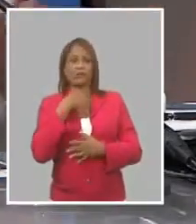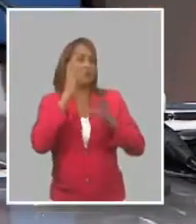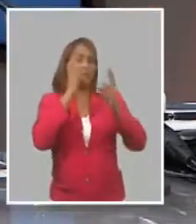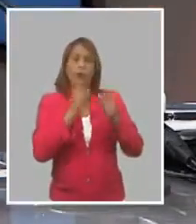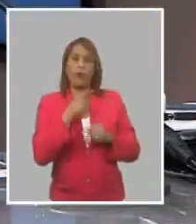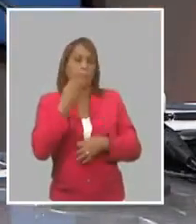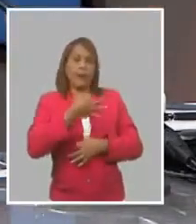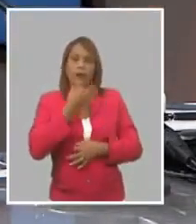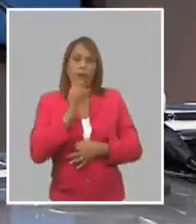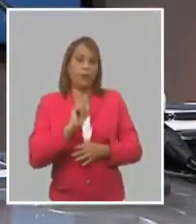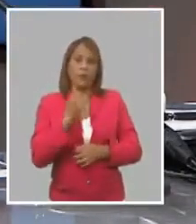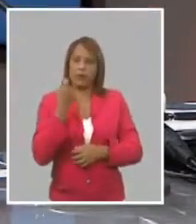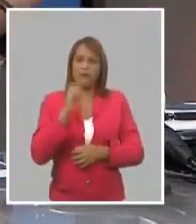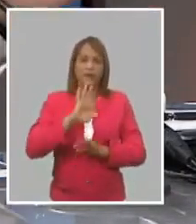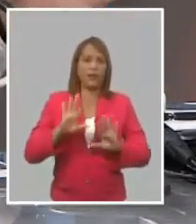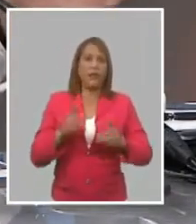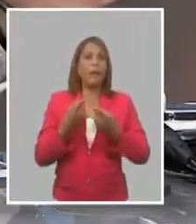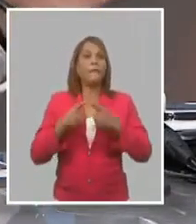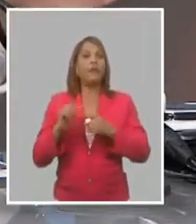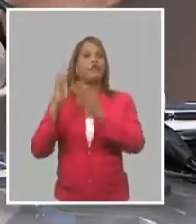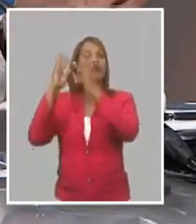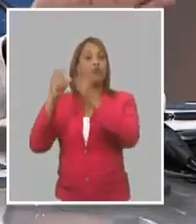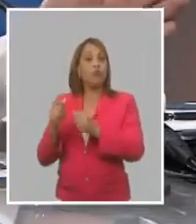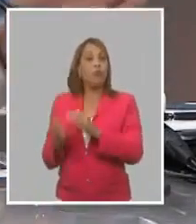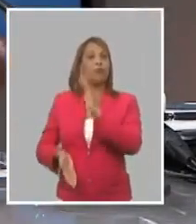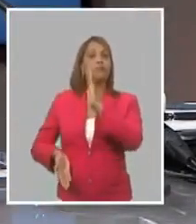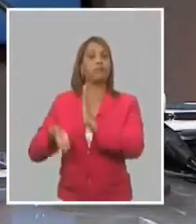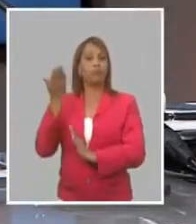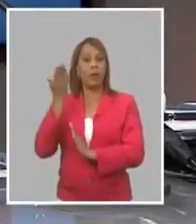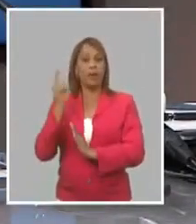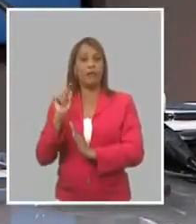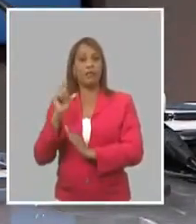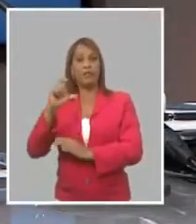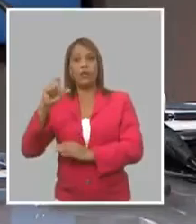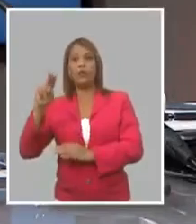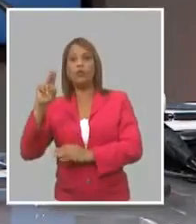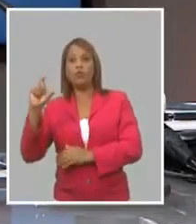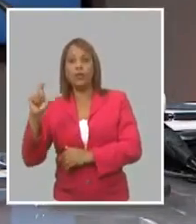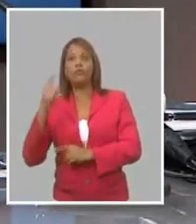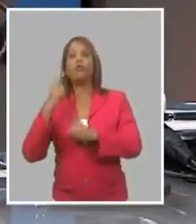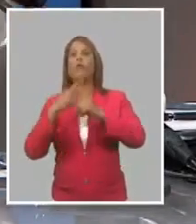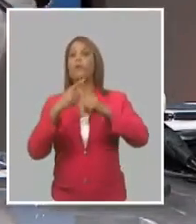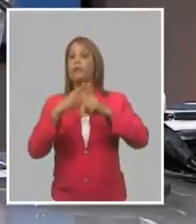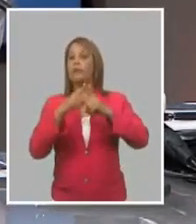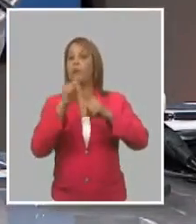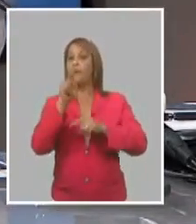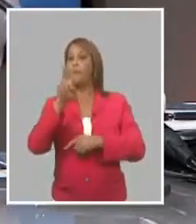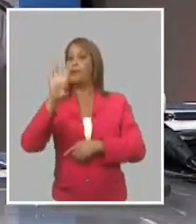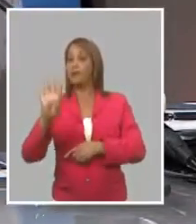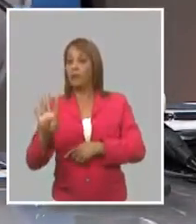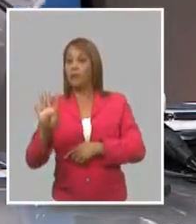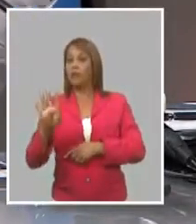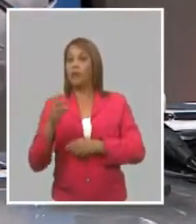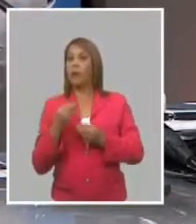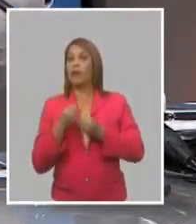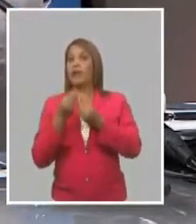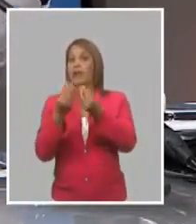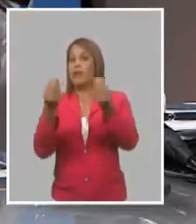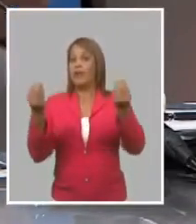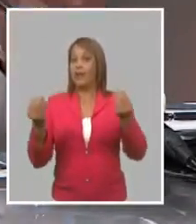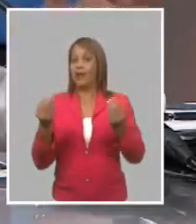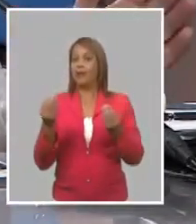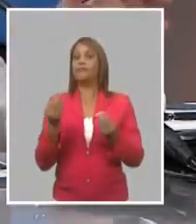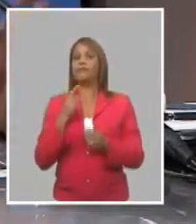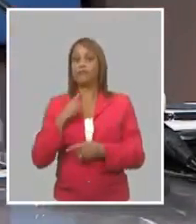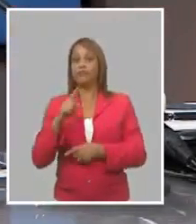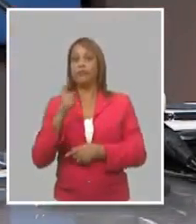número porque no hace falta. Pero si es un número considerable CUC y tú lo multiplicas por 24, le das a la persona una cantidad de moneda